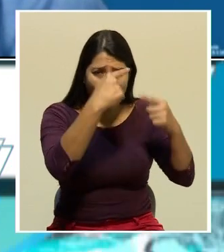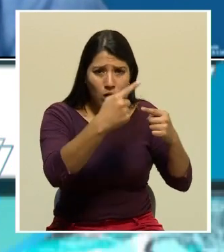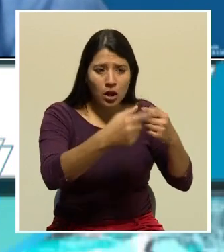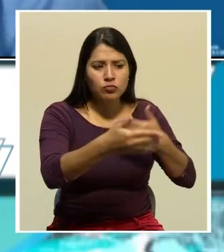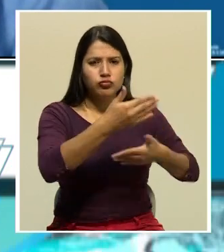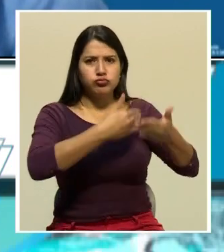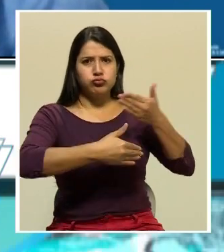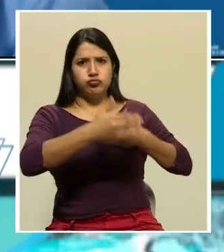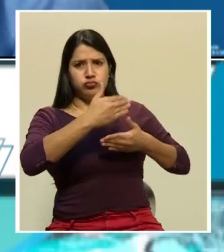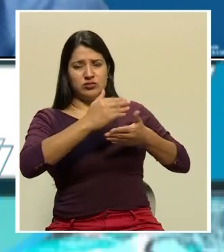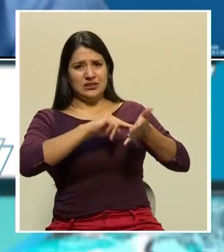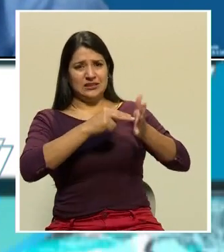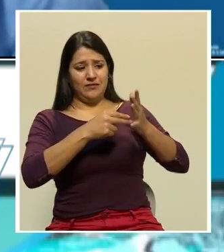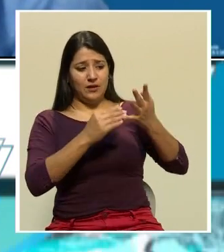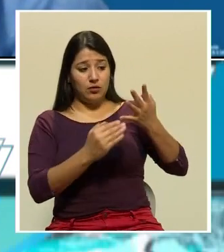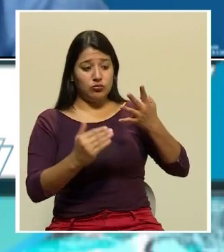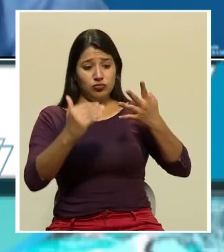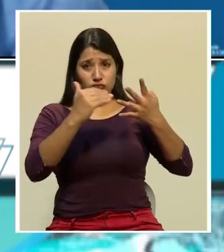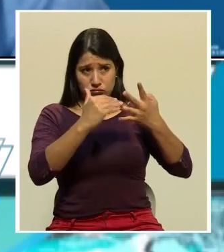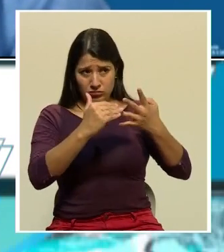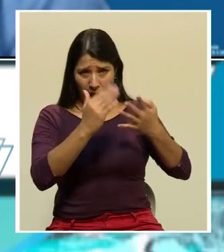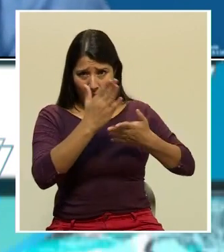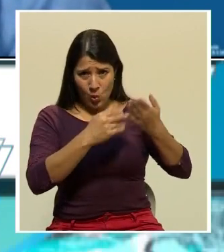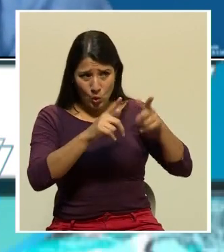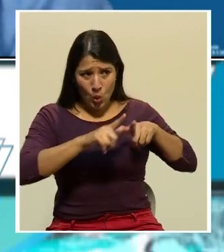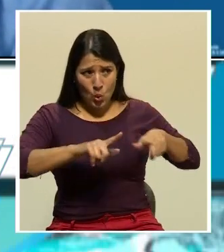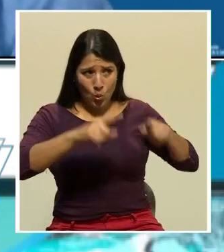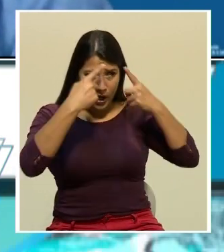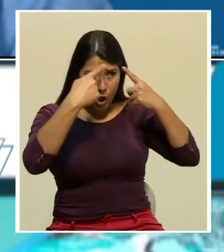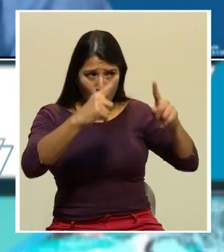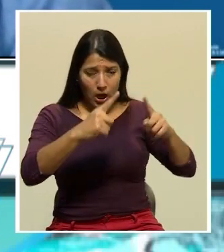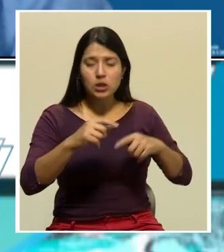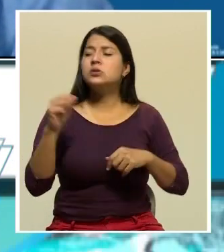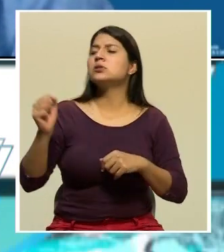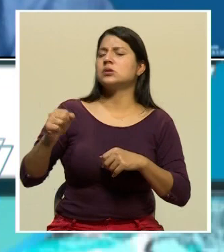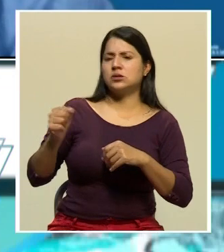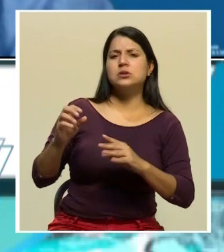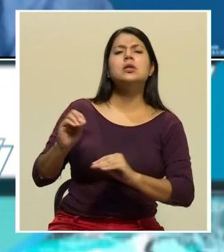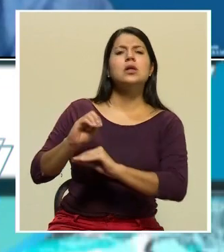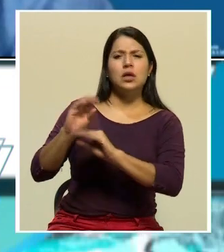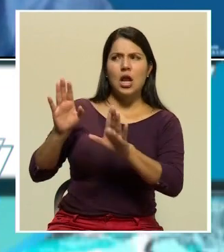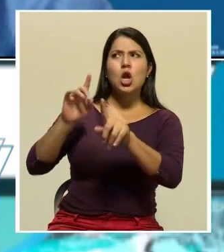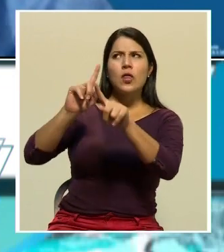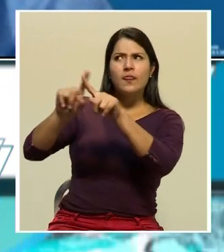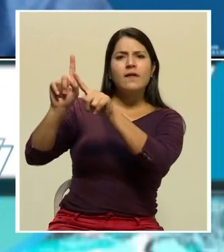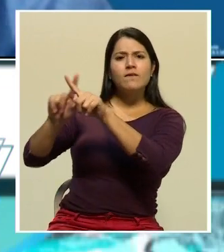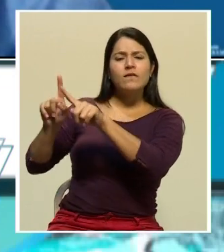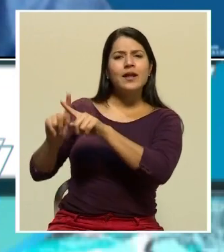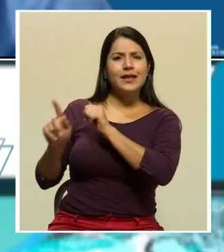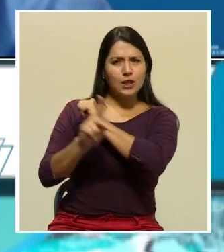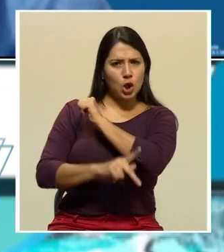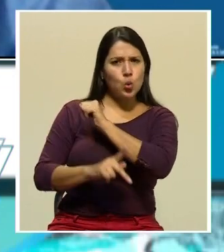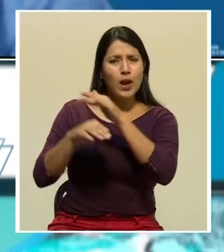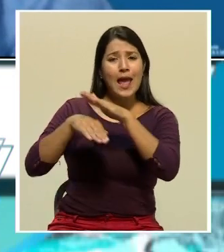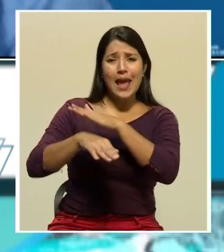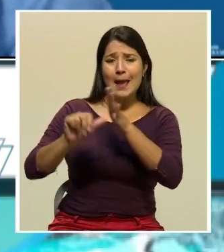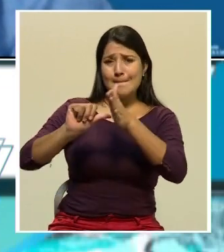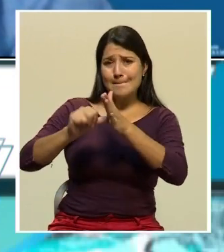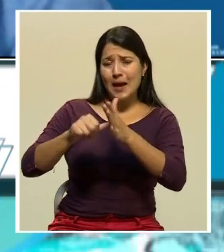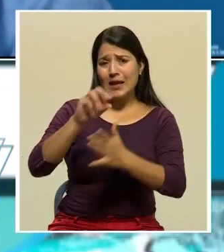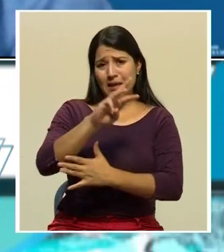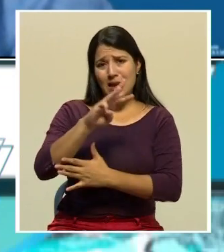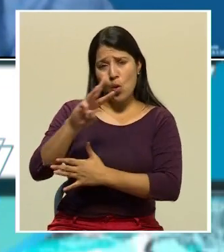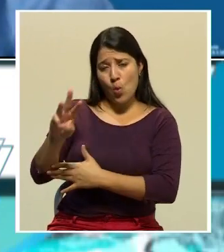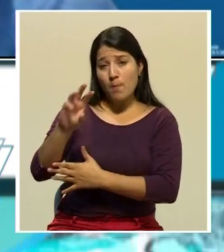hay varios países ya en las páginas web de la oficina de la OMS, usted puede encontrar qué países ya están